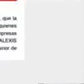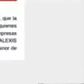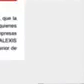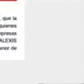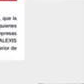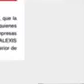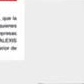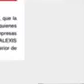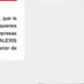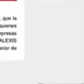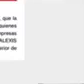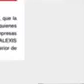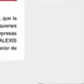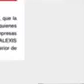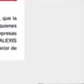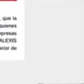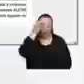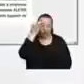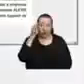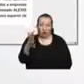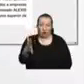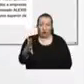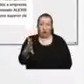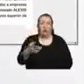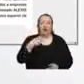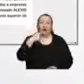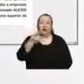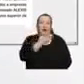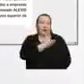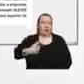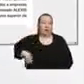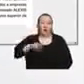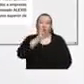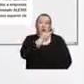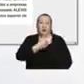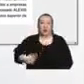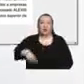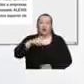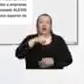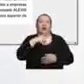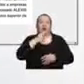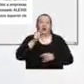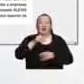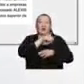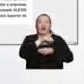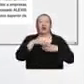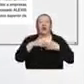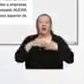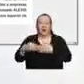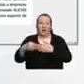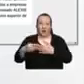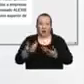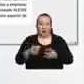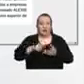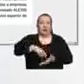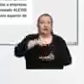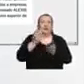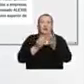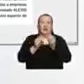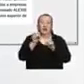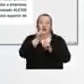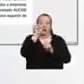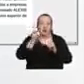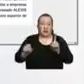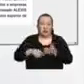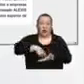aseverando que el presidente y vicepresidente de la república dirigen el sistema de compra pública el score por un tema de lazos y lo dirige no es verdad pero